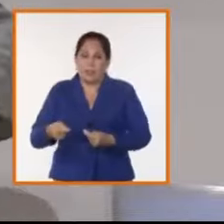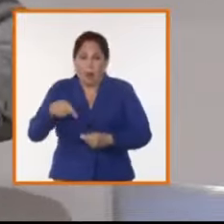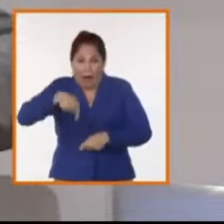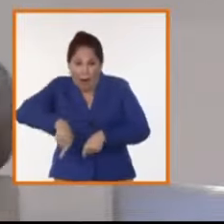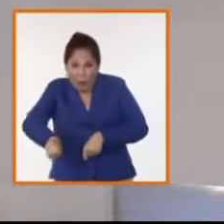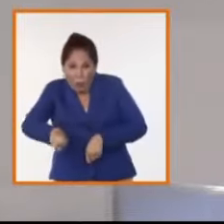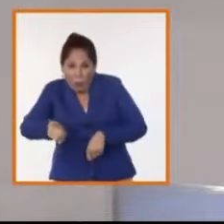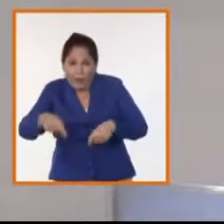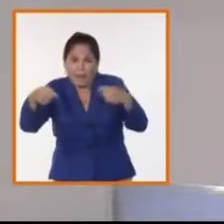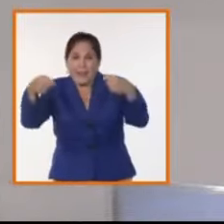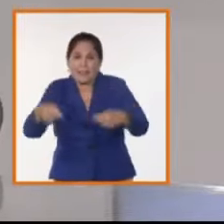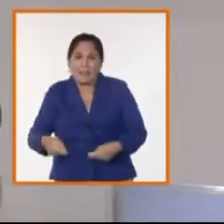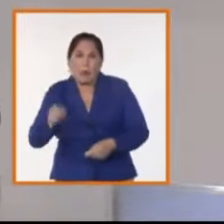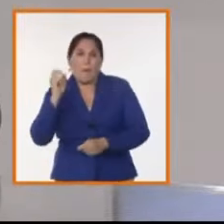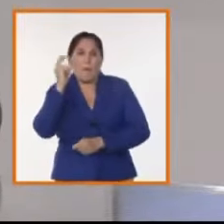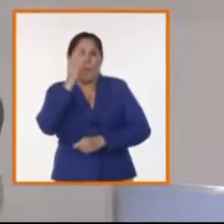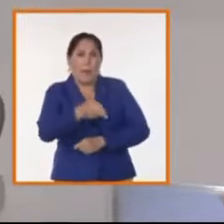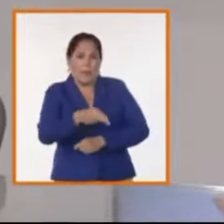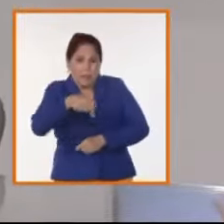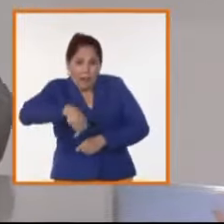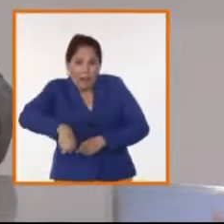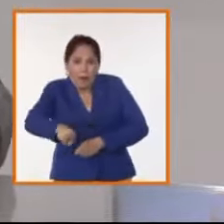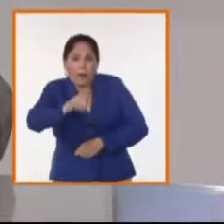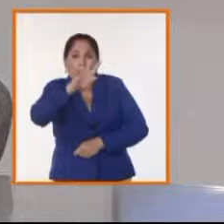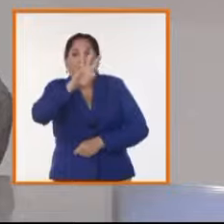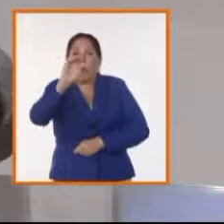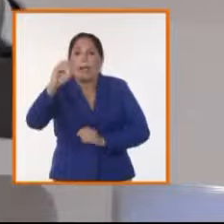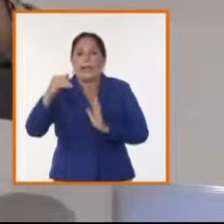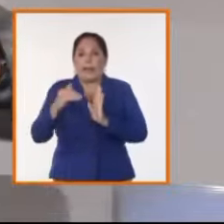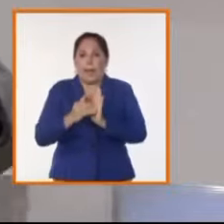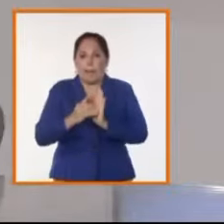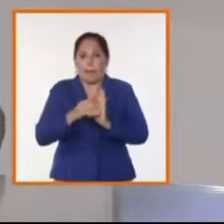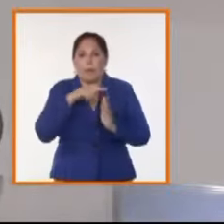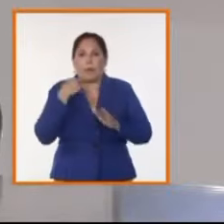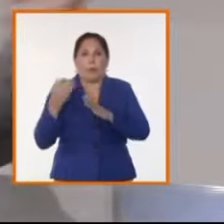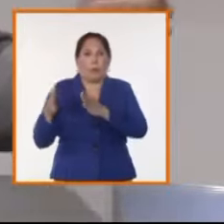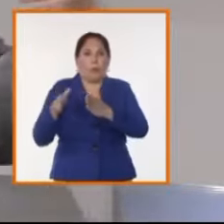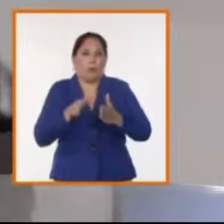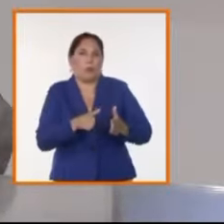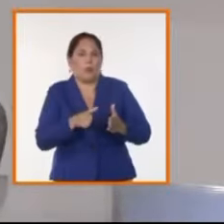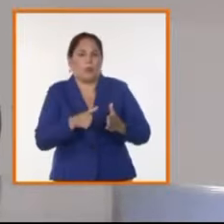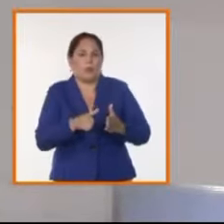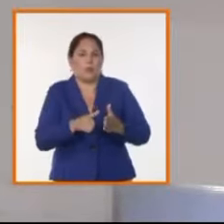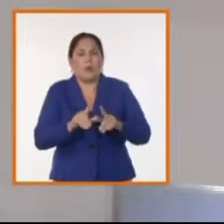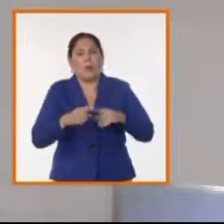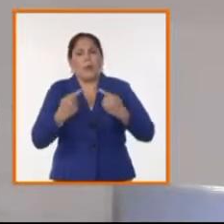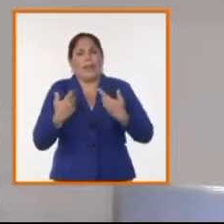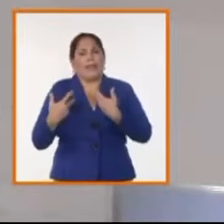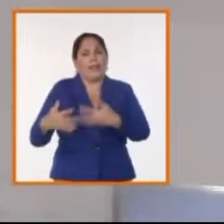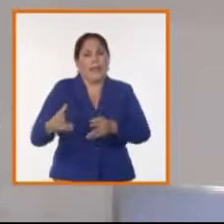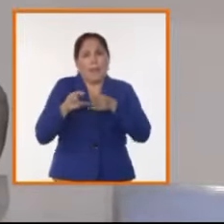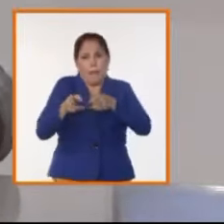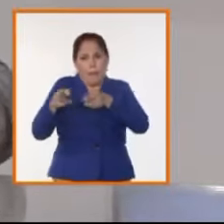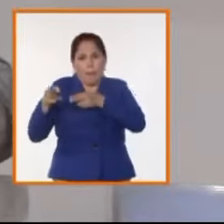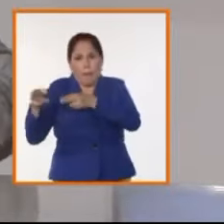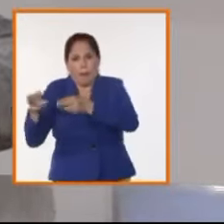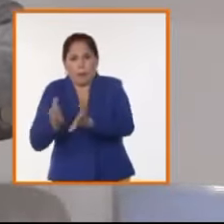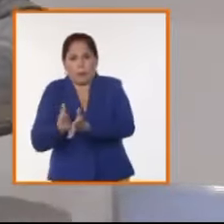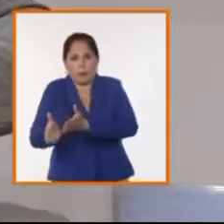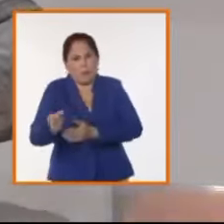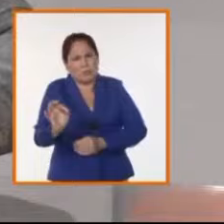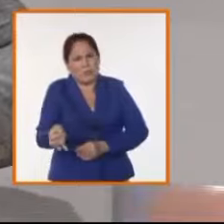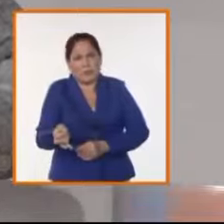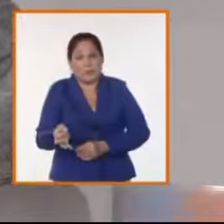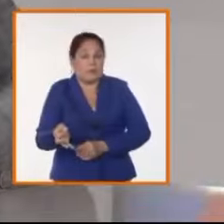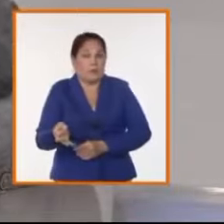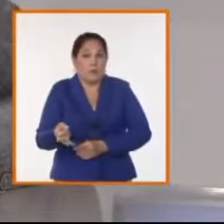sea ha habido una 400 muertos después claro ha habido no y muchos meses después pero bueno sobre todo esa cifra que mencionaba ha habido una